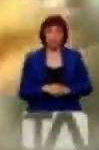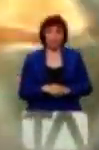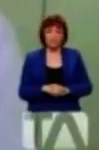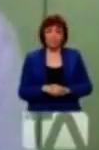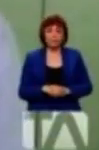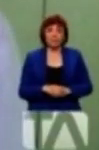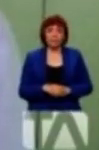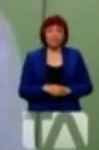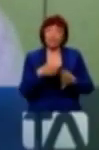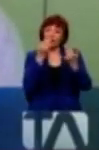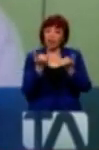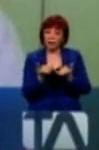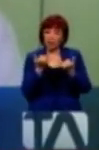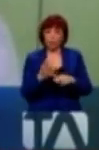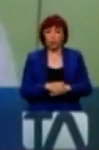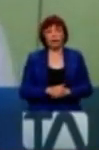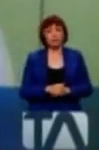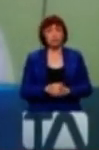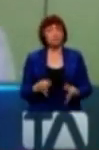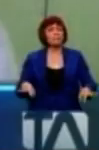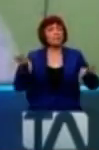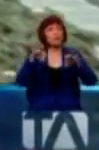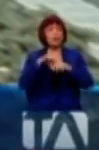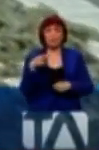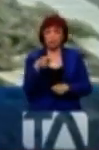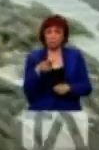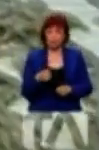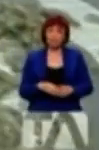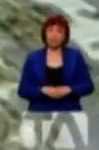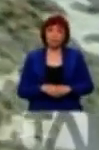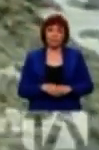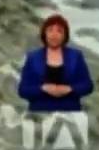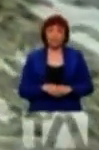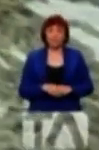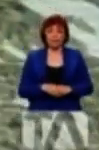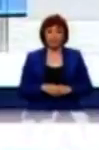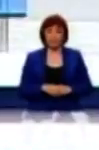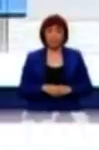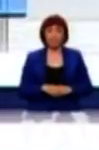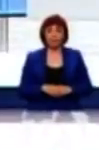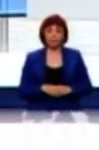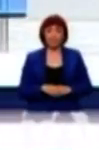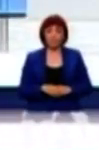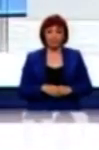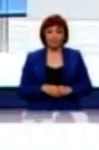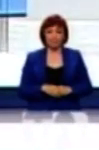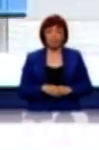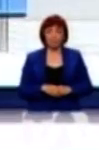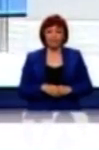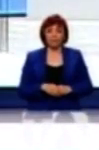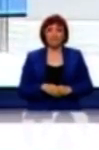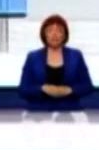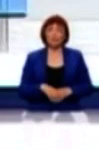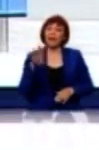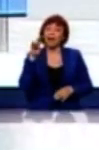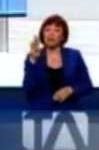recordatorio hecho. Hoy por hoy es el pilar fundamental de la economía nacional. Luisa María Heredia, 24 horas. La primera dama Rocío